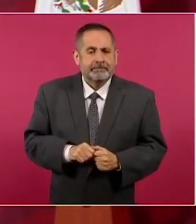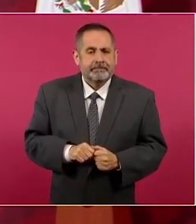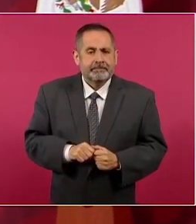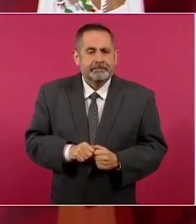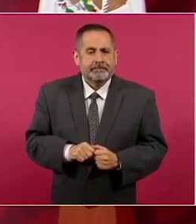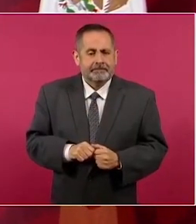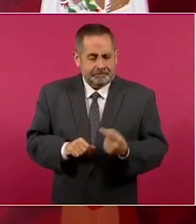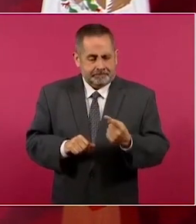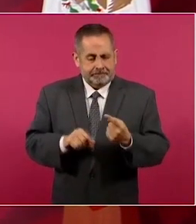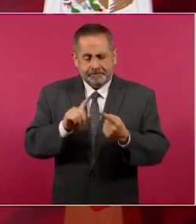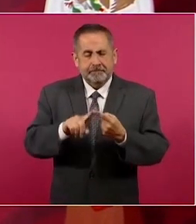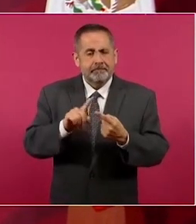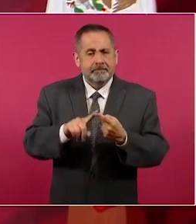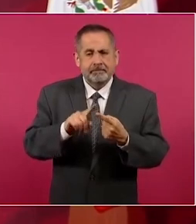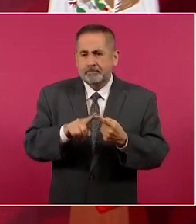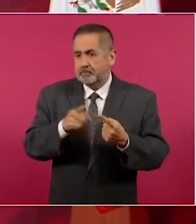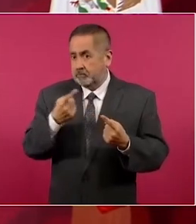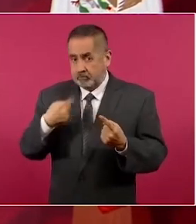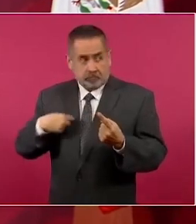tengamos